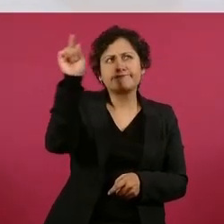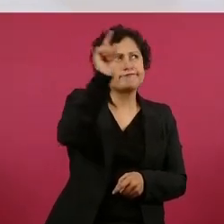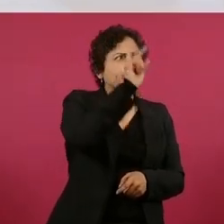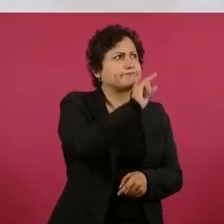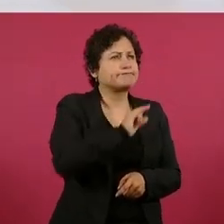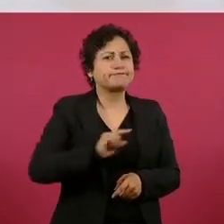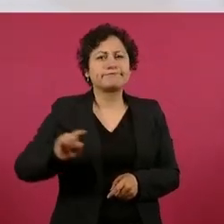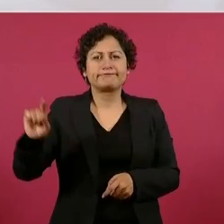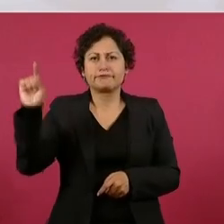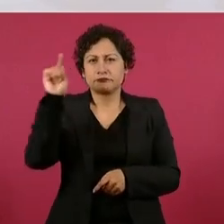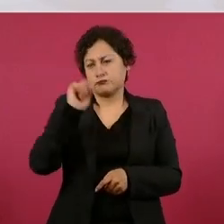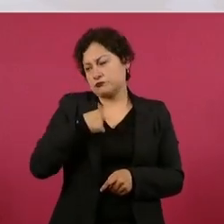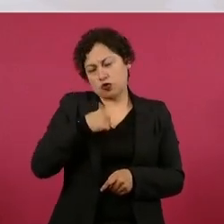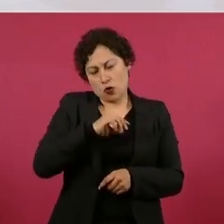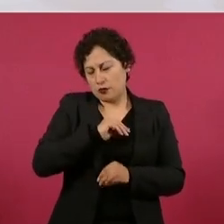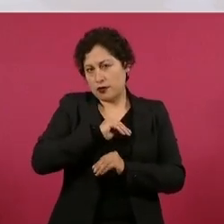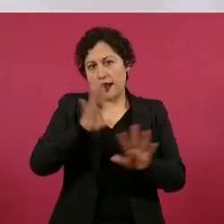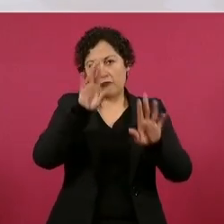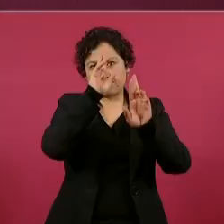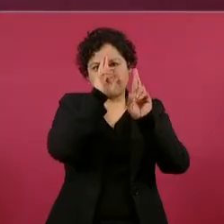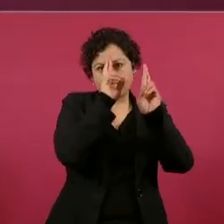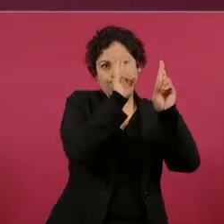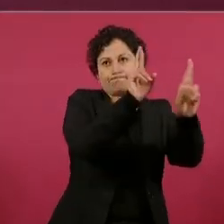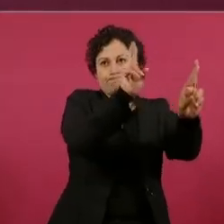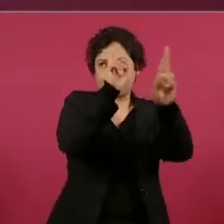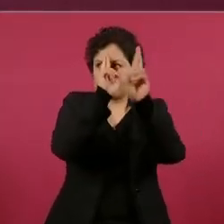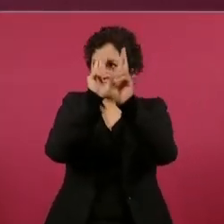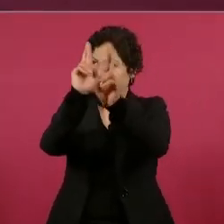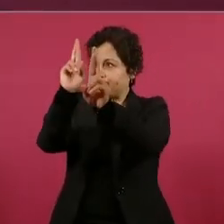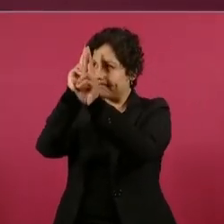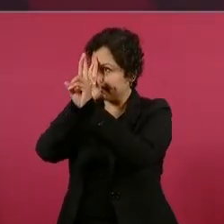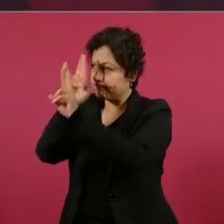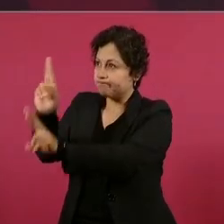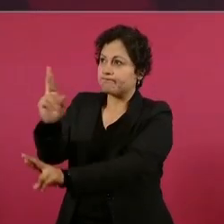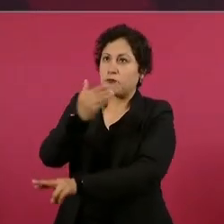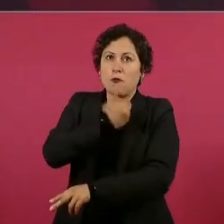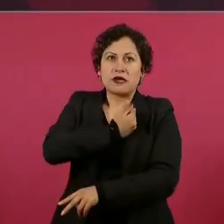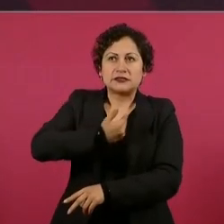Y los respeto mucho a los jefes de Estado,